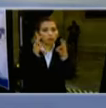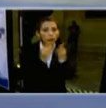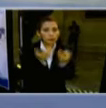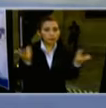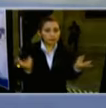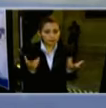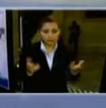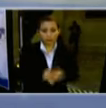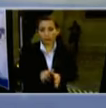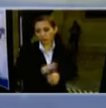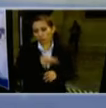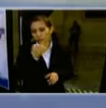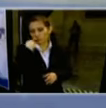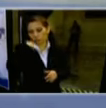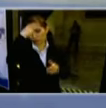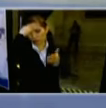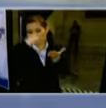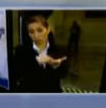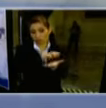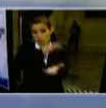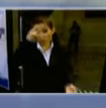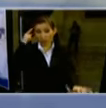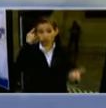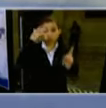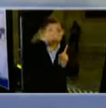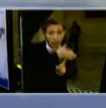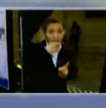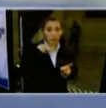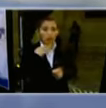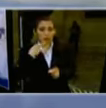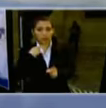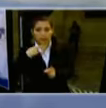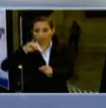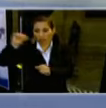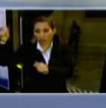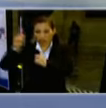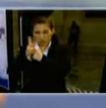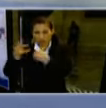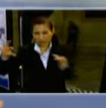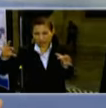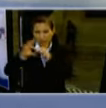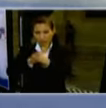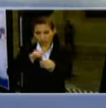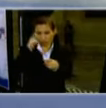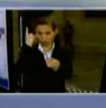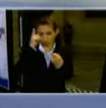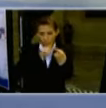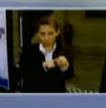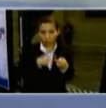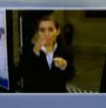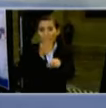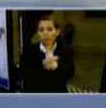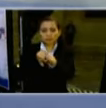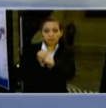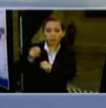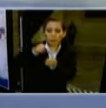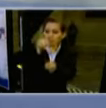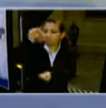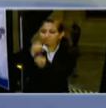lo tanto, me parece que los grandes retos de la política exterior en esta arista son, uno, tener más